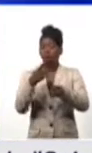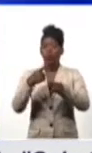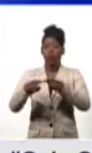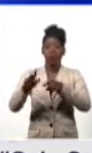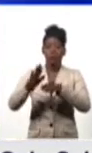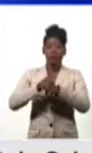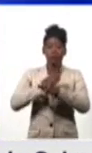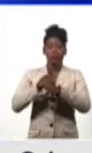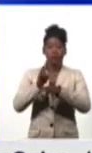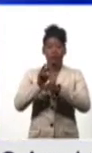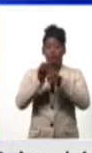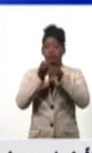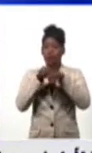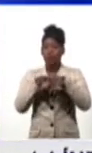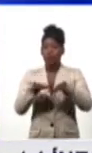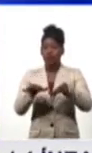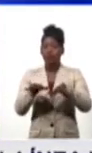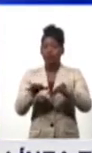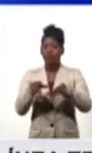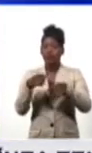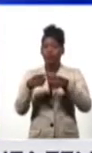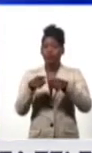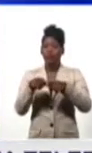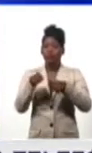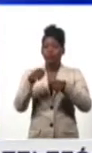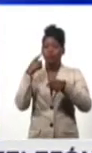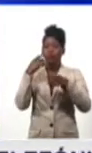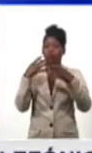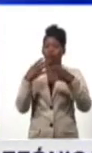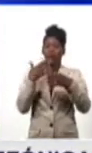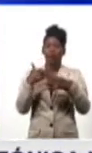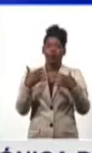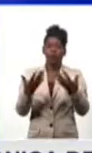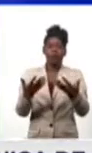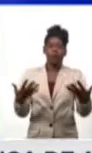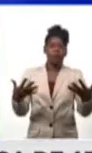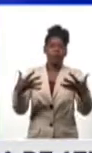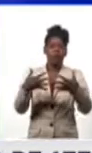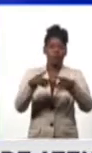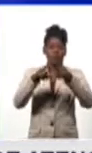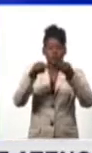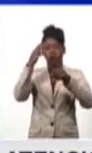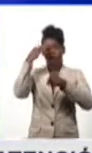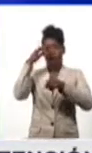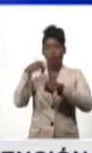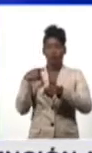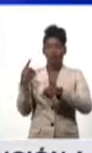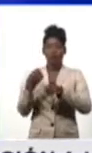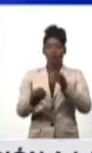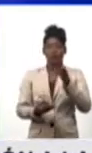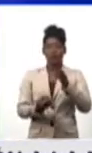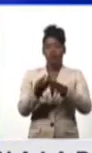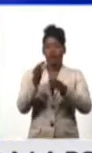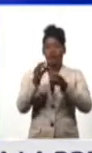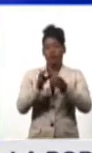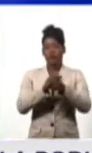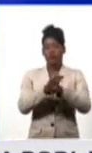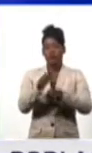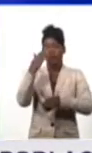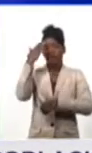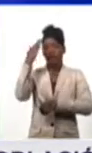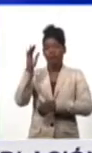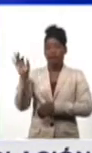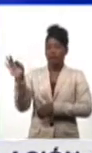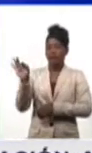es importante saber cómo mitigar los efectos en nuestro país para salir airosos de esta epidemia. Las gracias por su presencia hoy